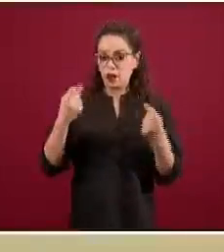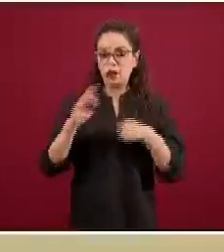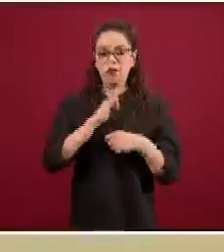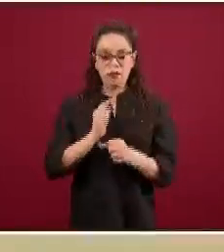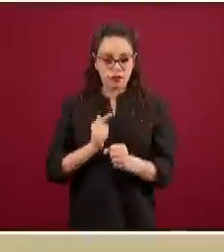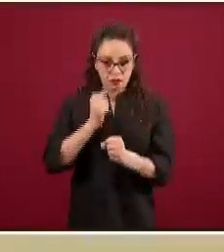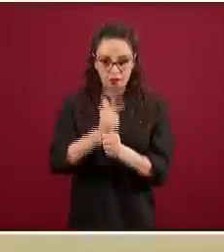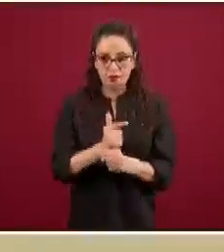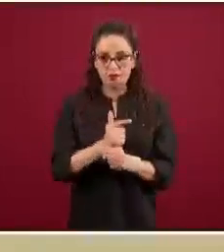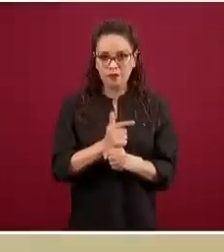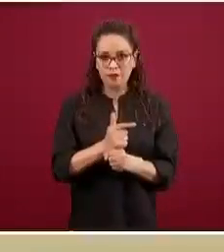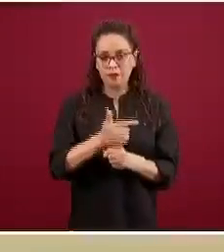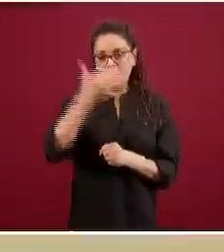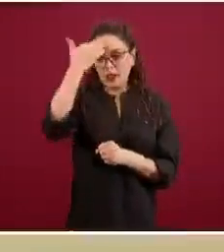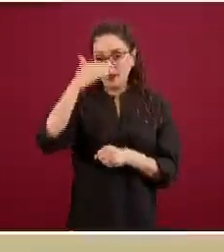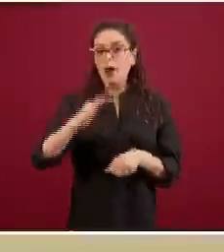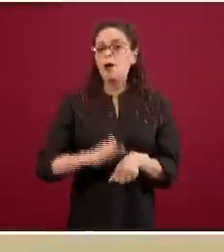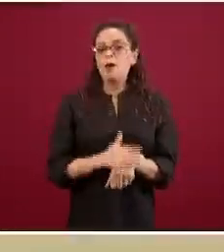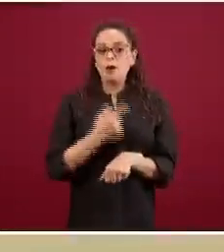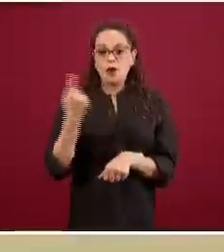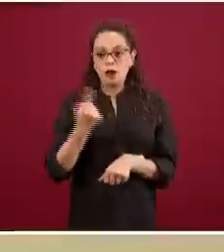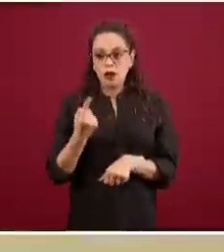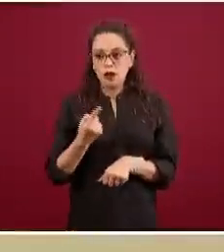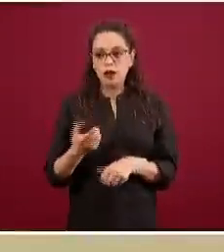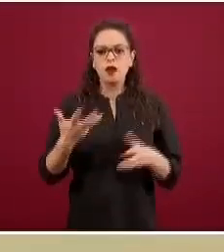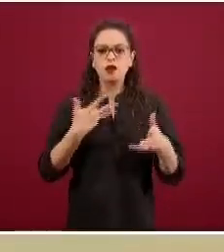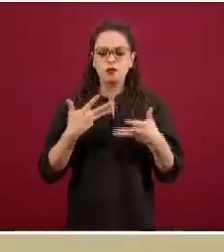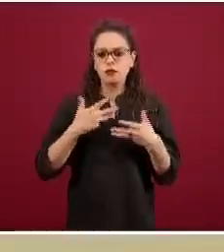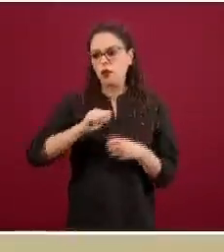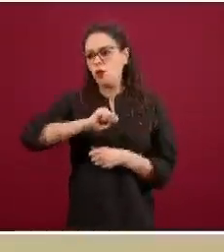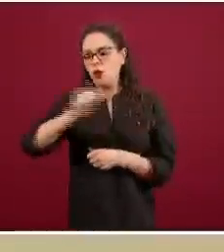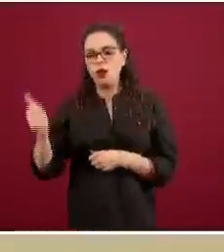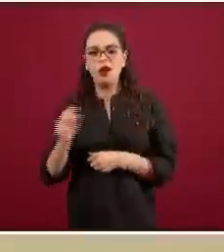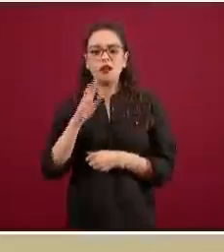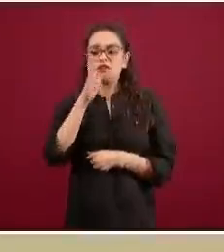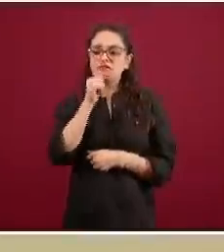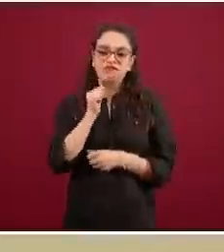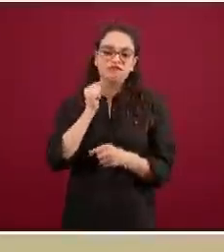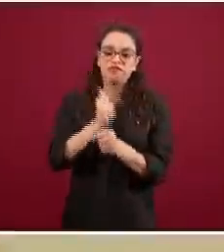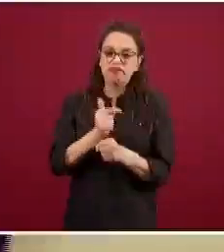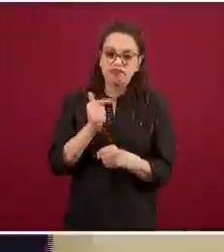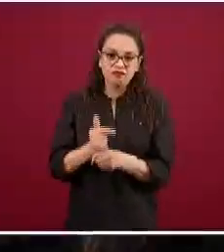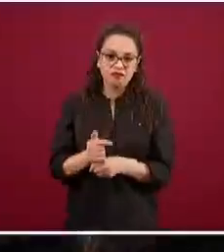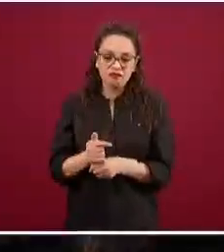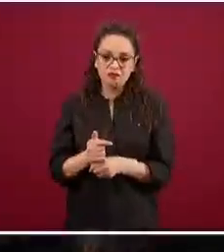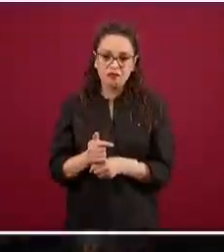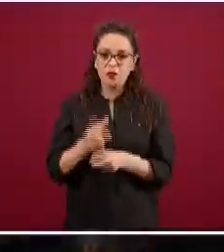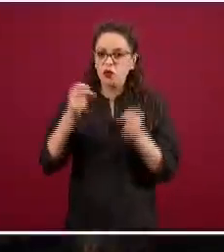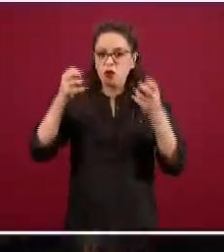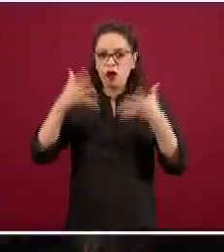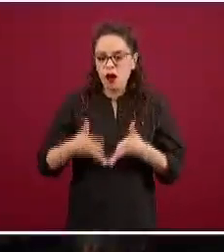sabe la causa, muchísimas no se identifica la causa, aunque se le hagan pruebas de distintos